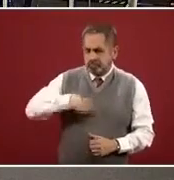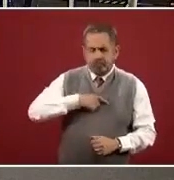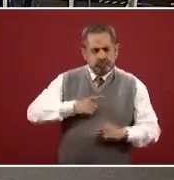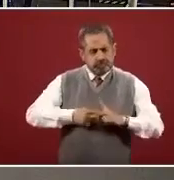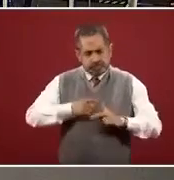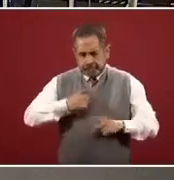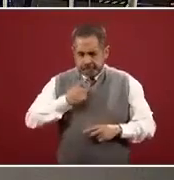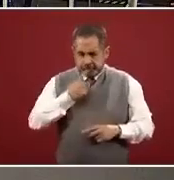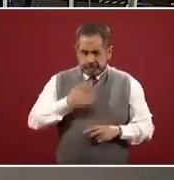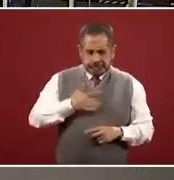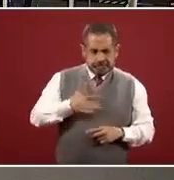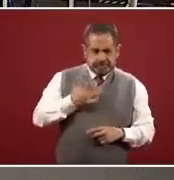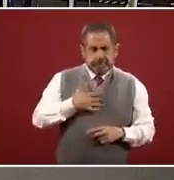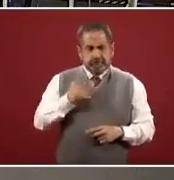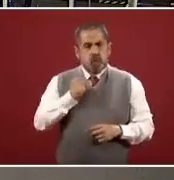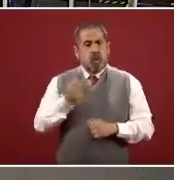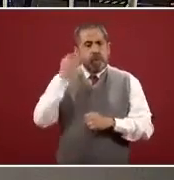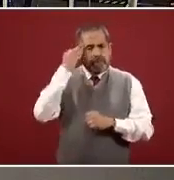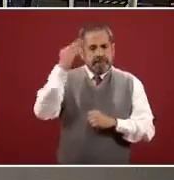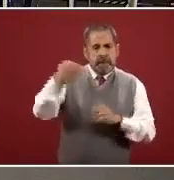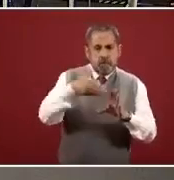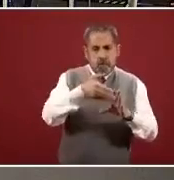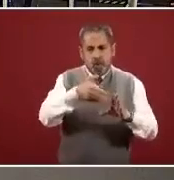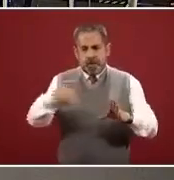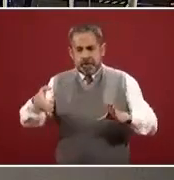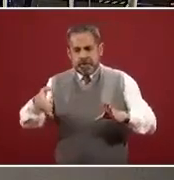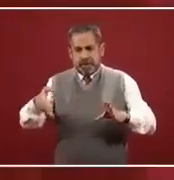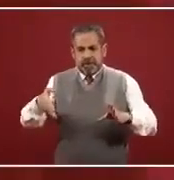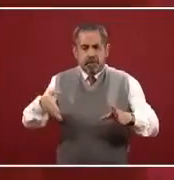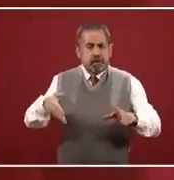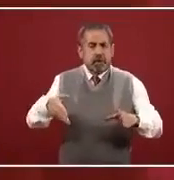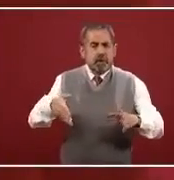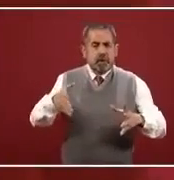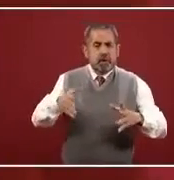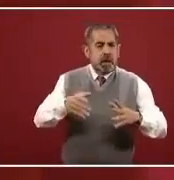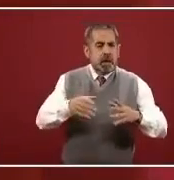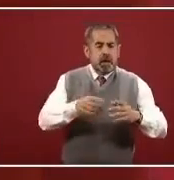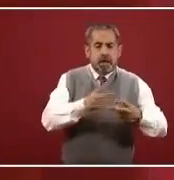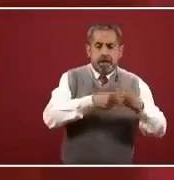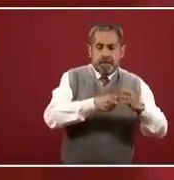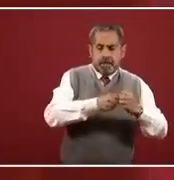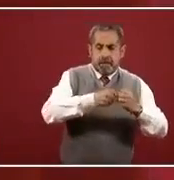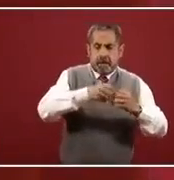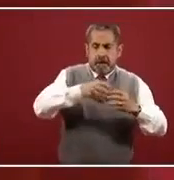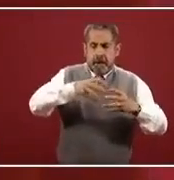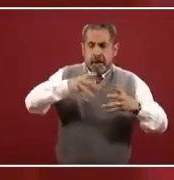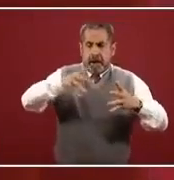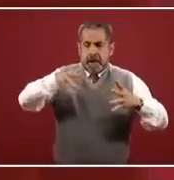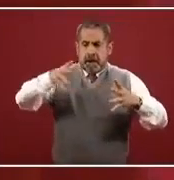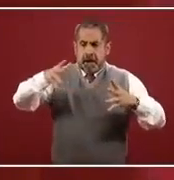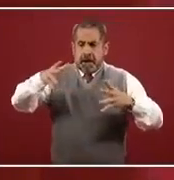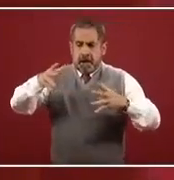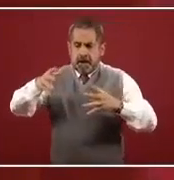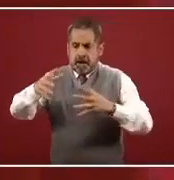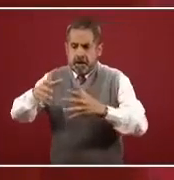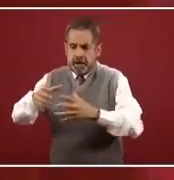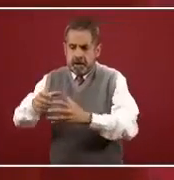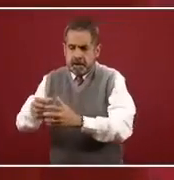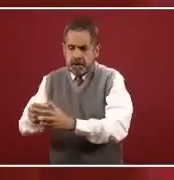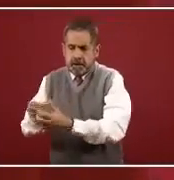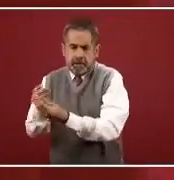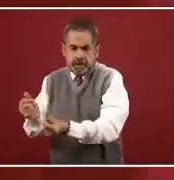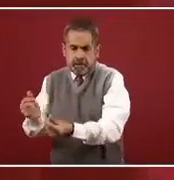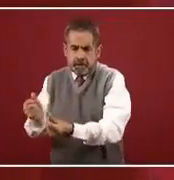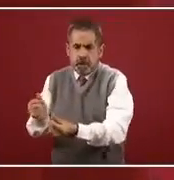descrito es el tiempo que dure la curva epidémica. Ya hemos dicho que al menos son 12 semanas lo que